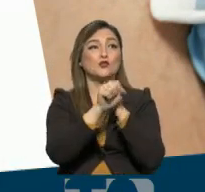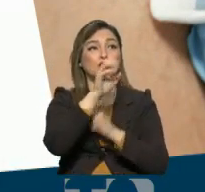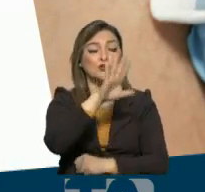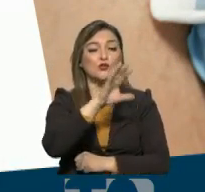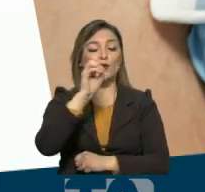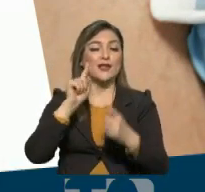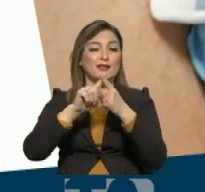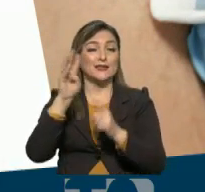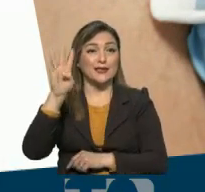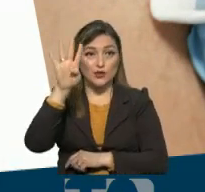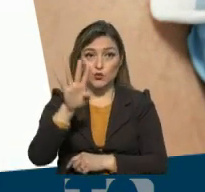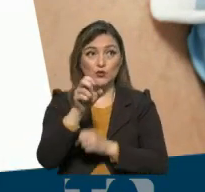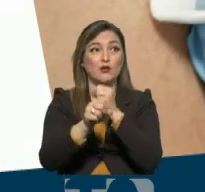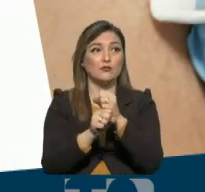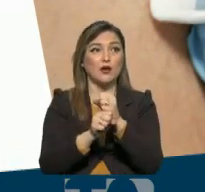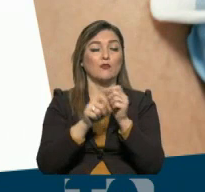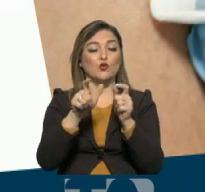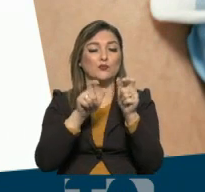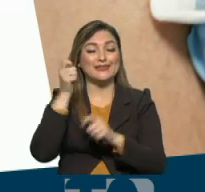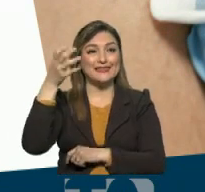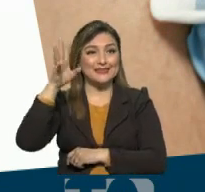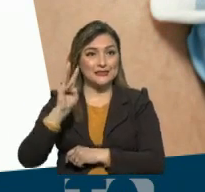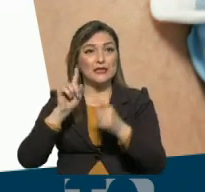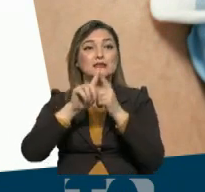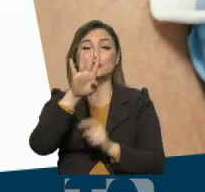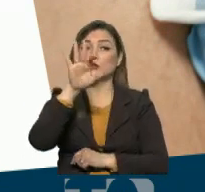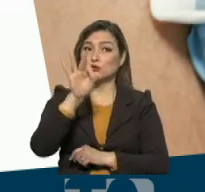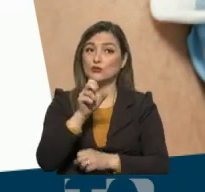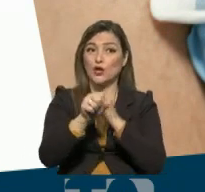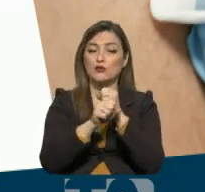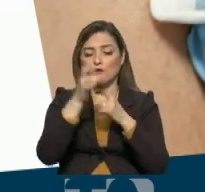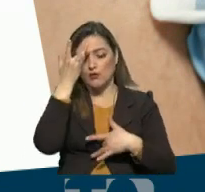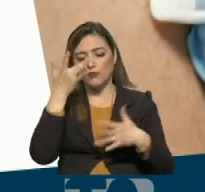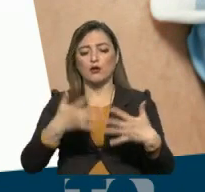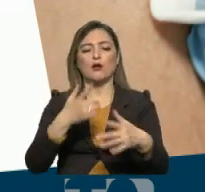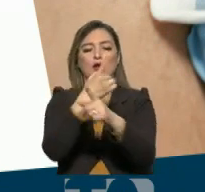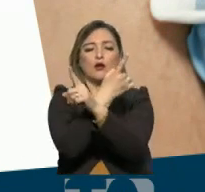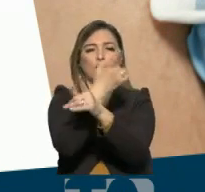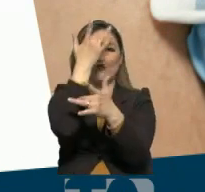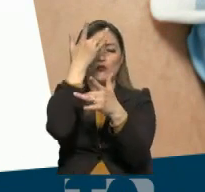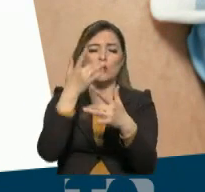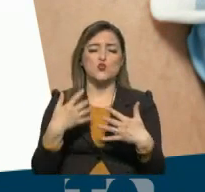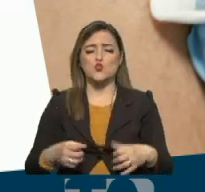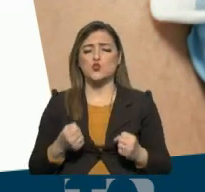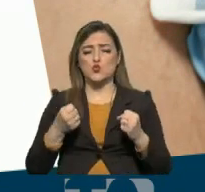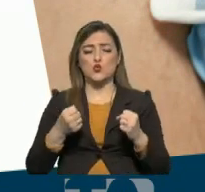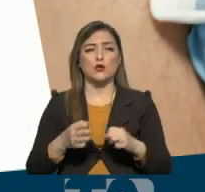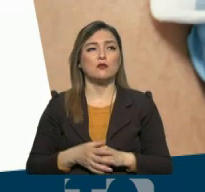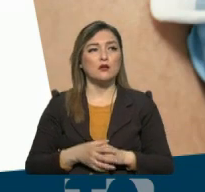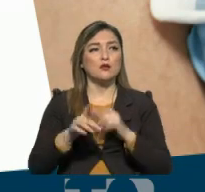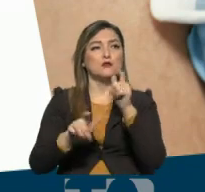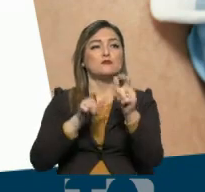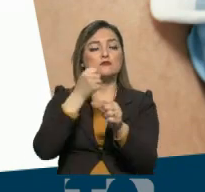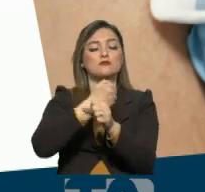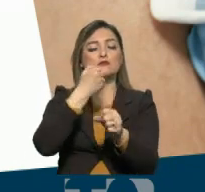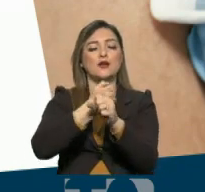a 64 años, además a las personas de 16 a 49 años con condiciones graves, discapacidad y enfermedades crónicas, y a las personas